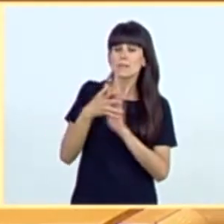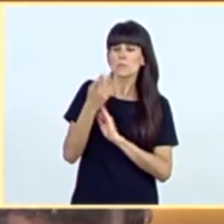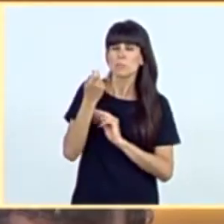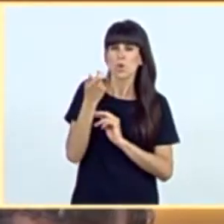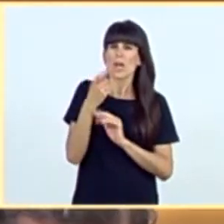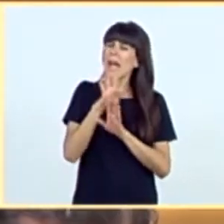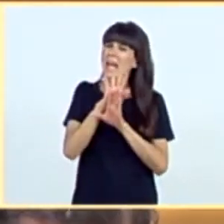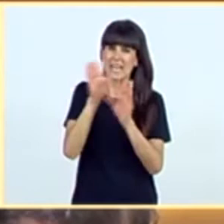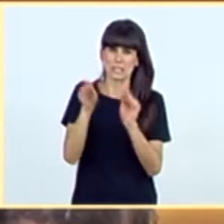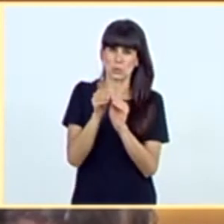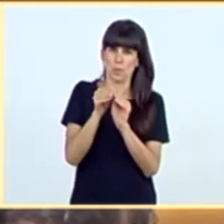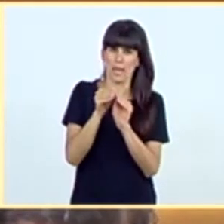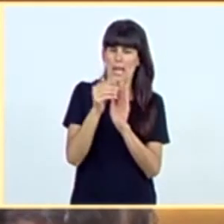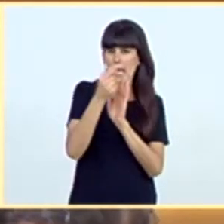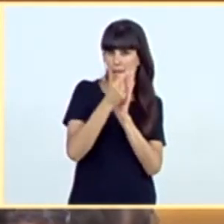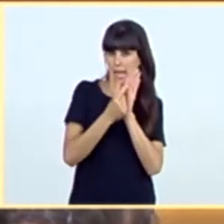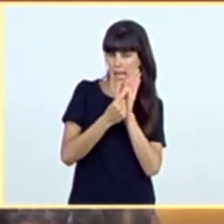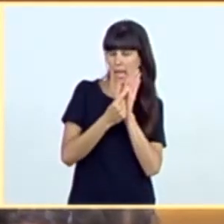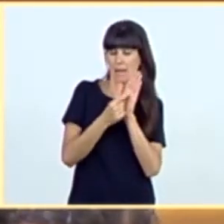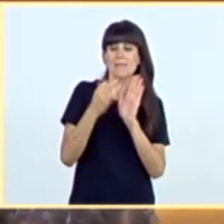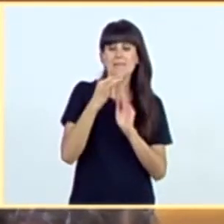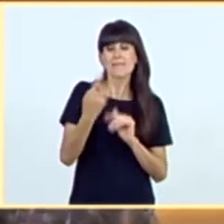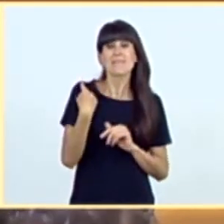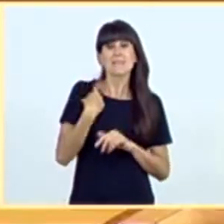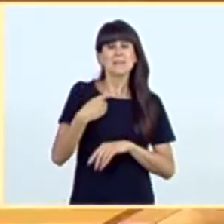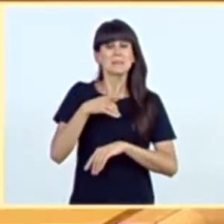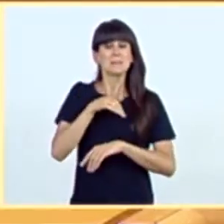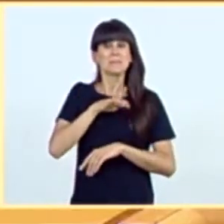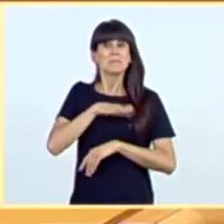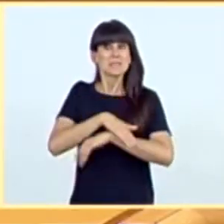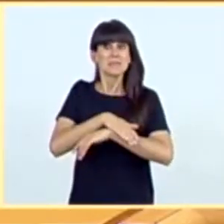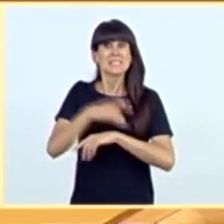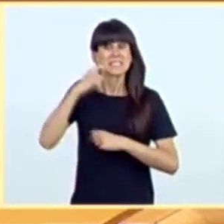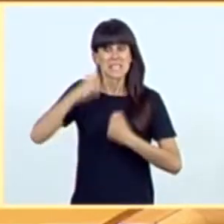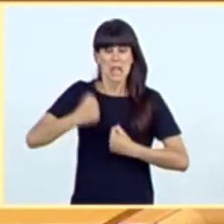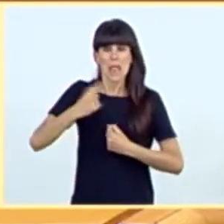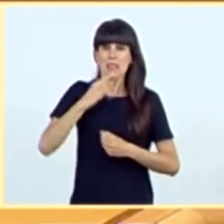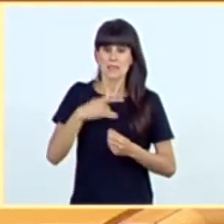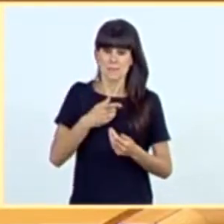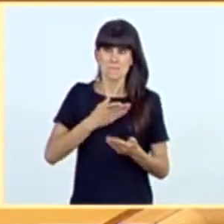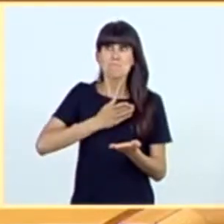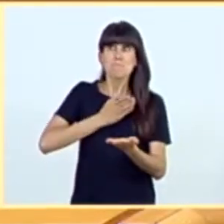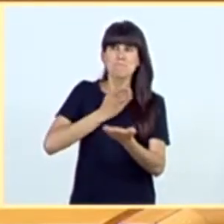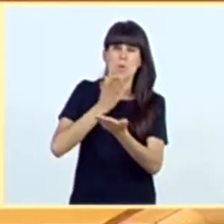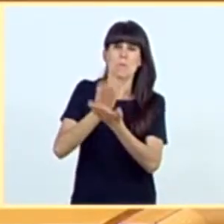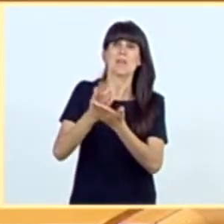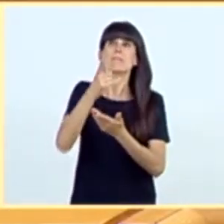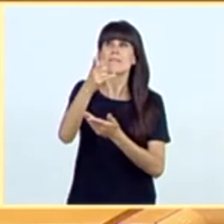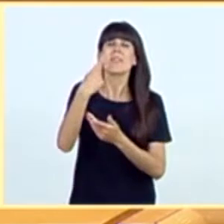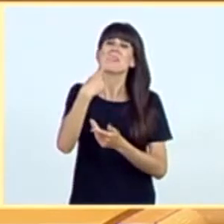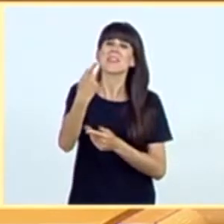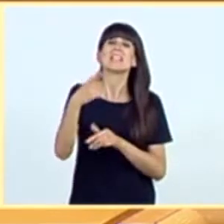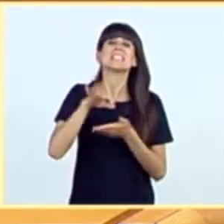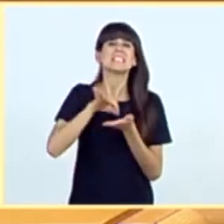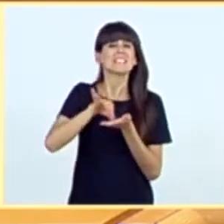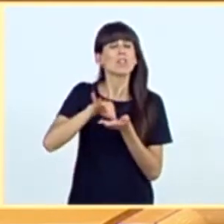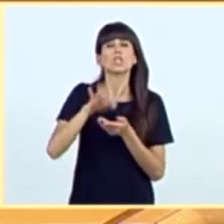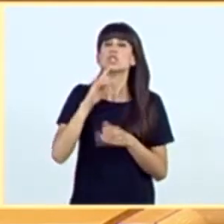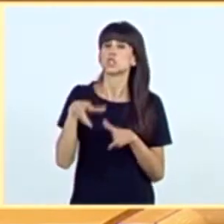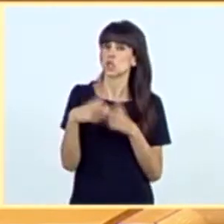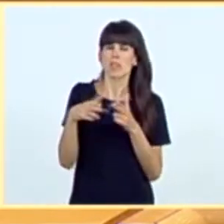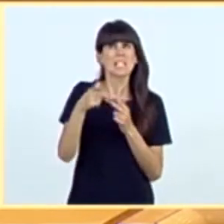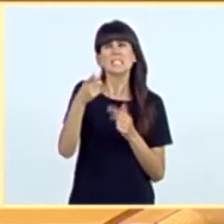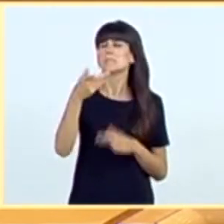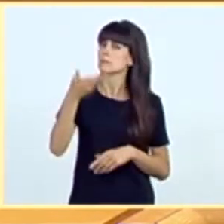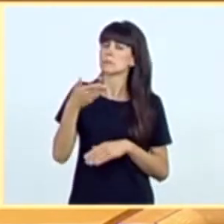que llevamos a cabo. El Ministerio de Sanidad, a propuesta de nuestro Ministerio, declaró los servicios sociales como servicios